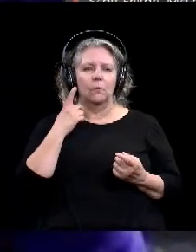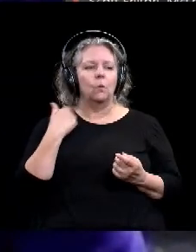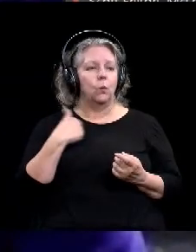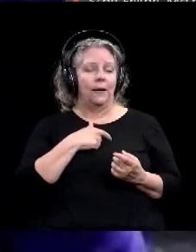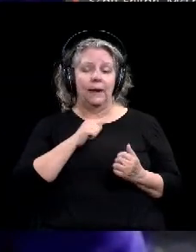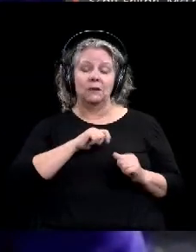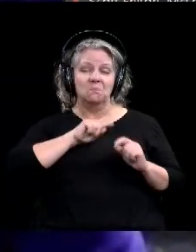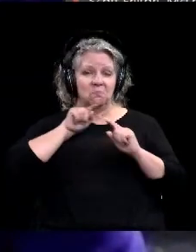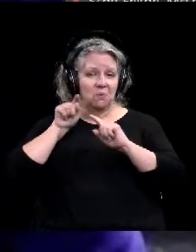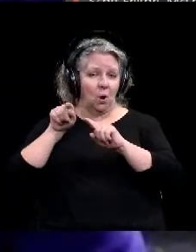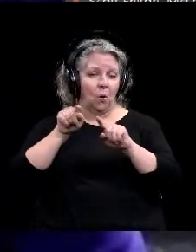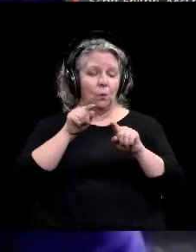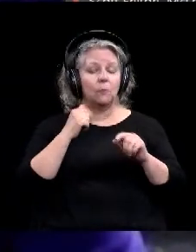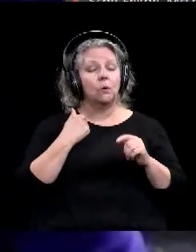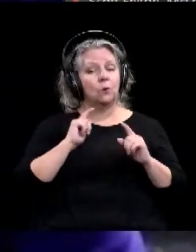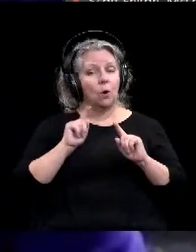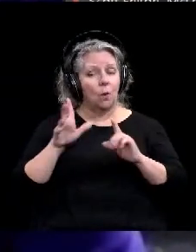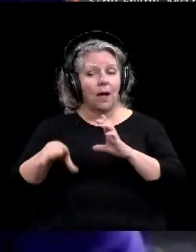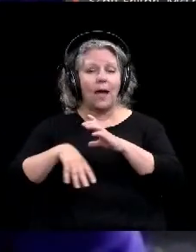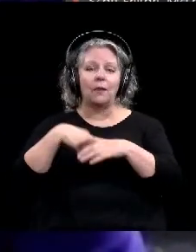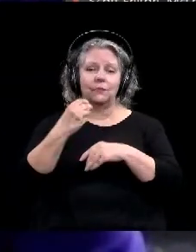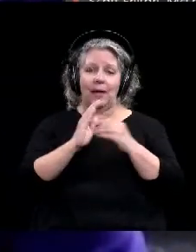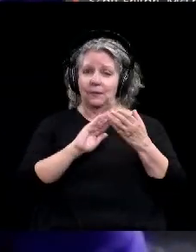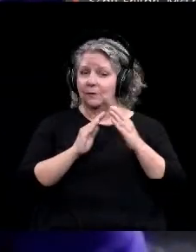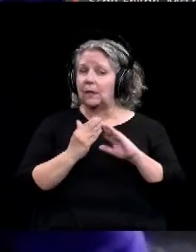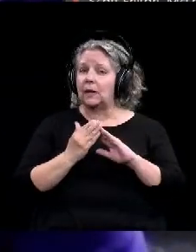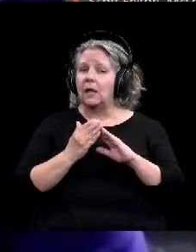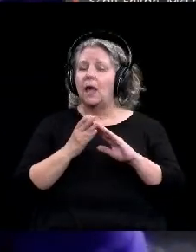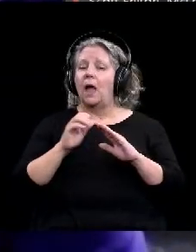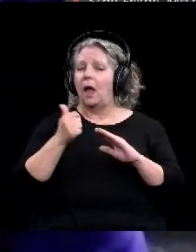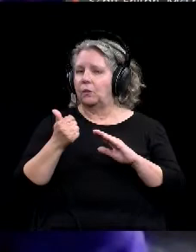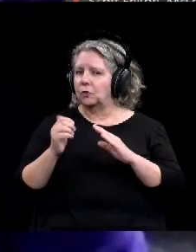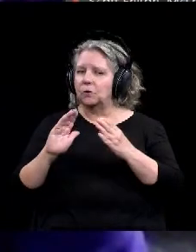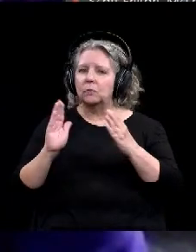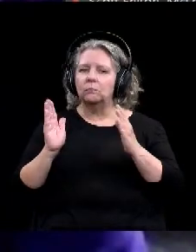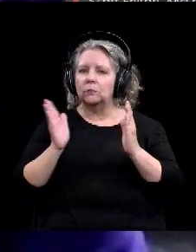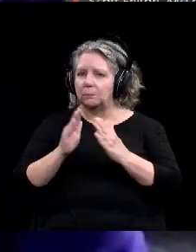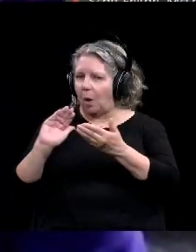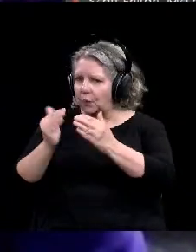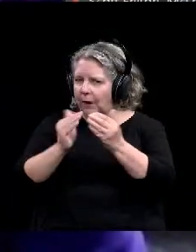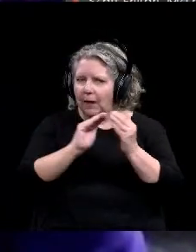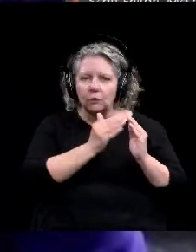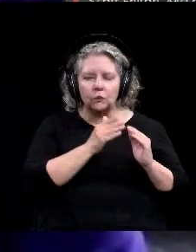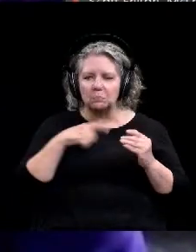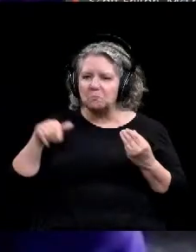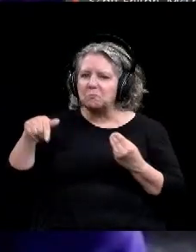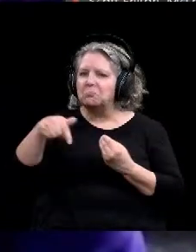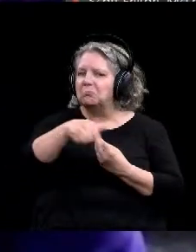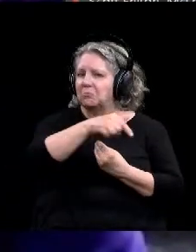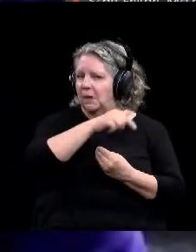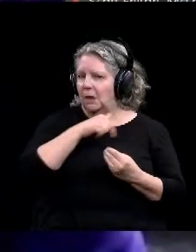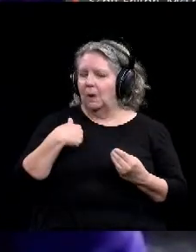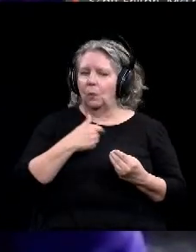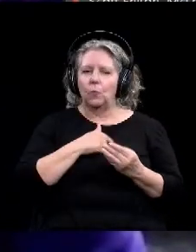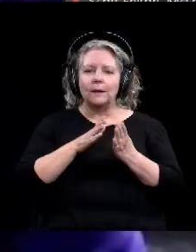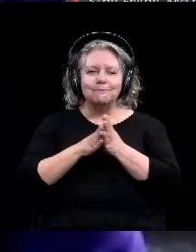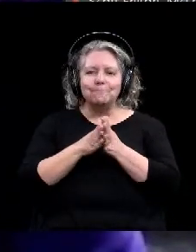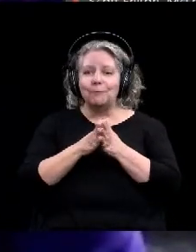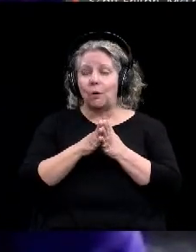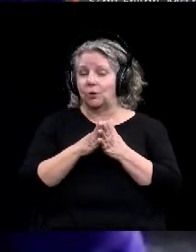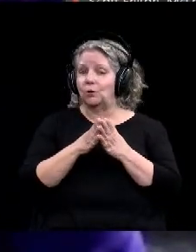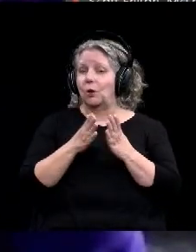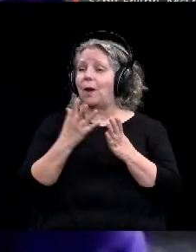esas vacunas en las próximas semanas y gracias a